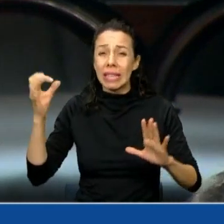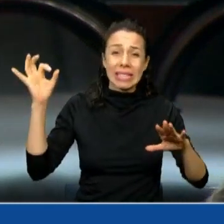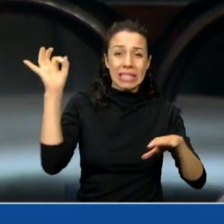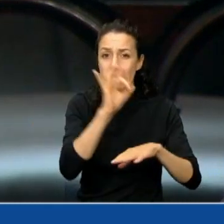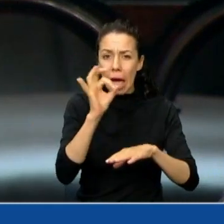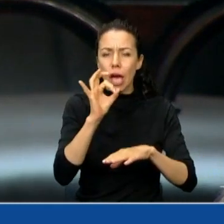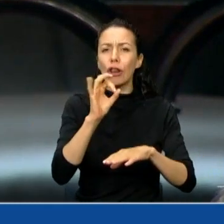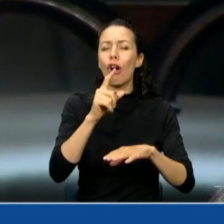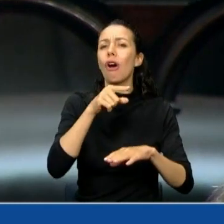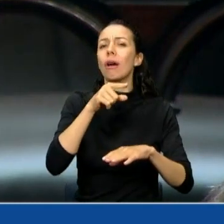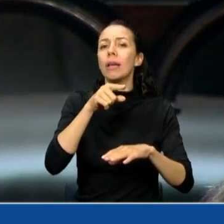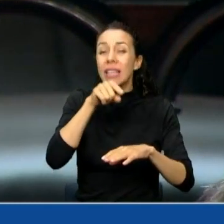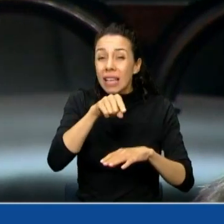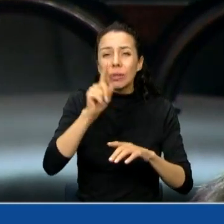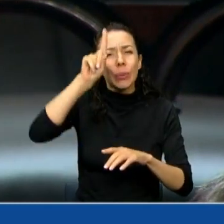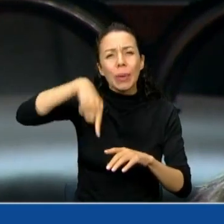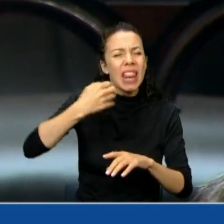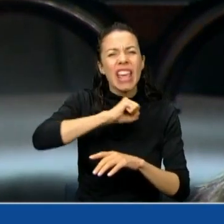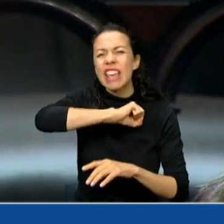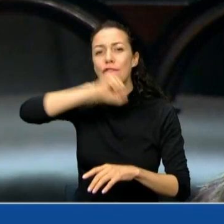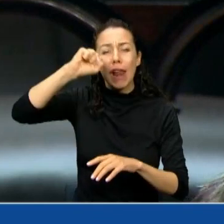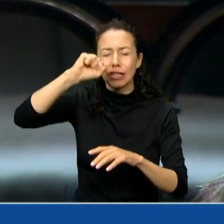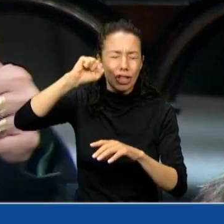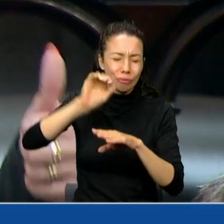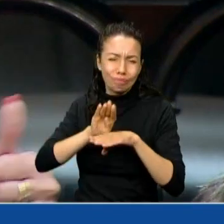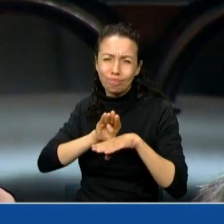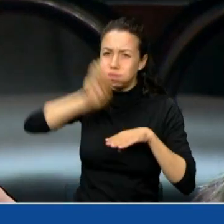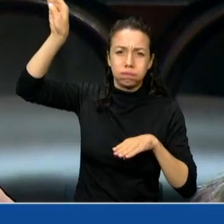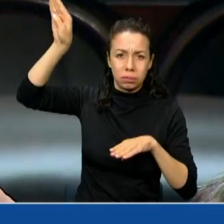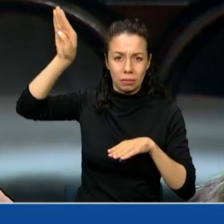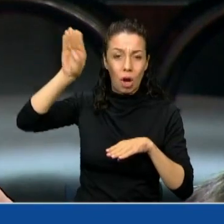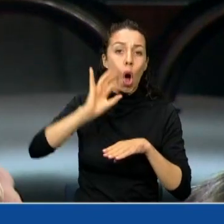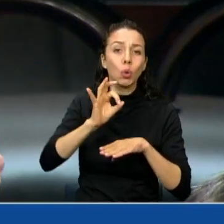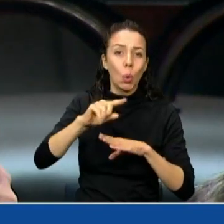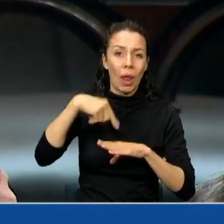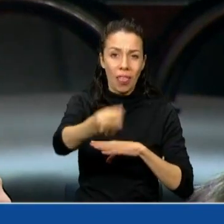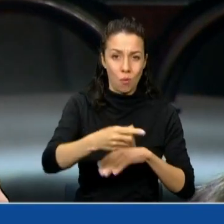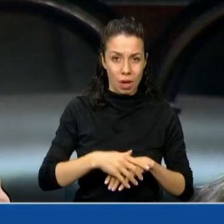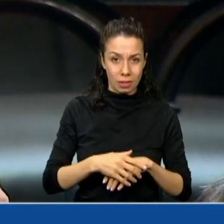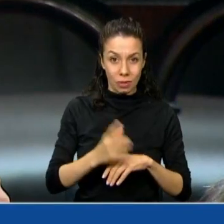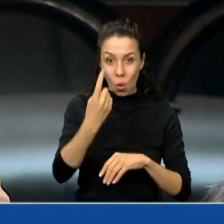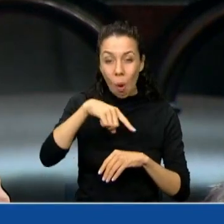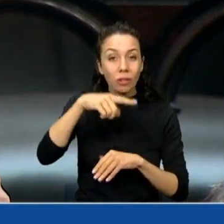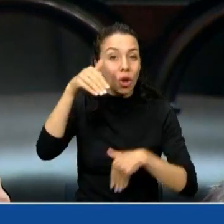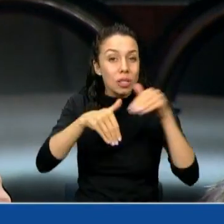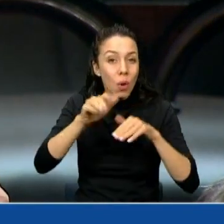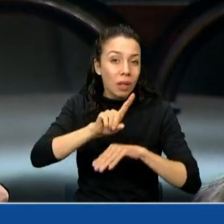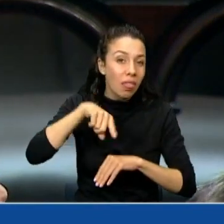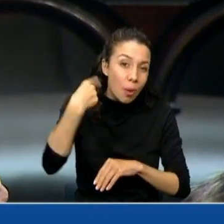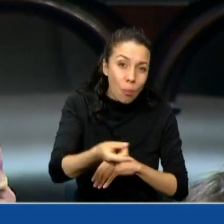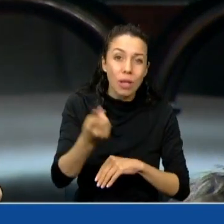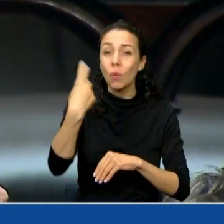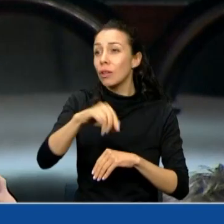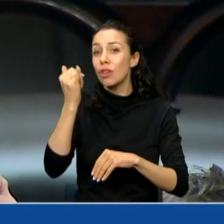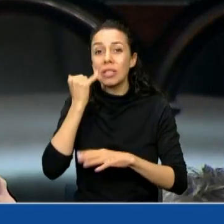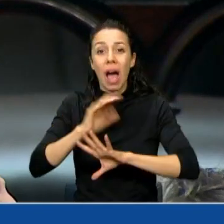una autopista para la inflación después de octubre. Después de que se vote, después de que la suerte esté echada, después